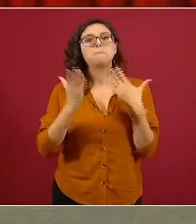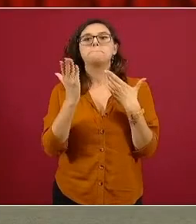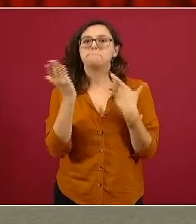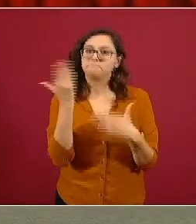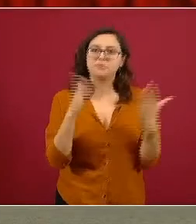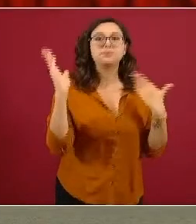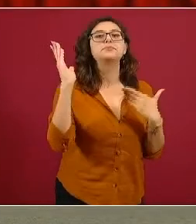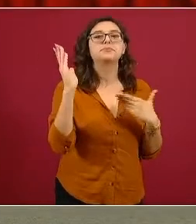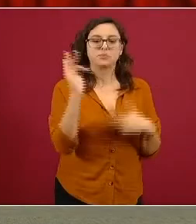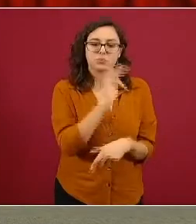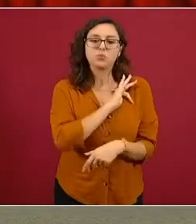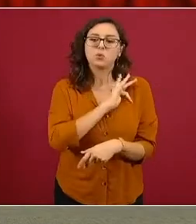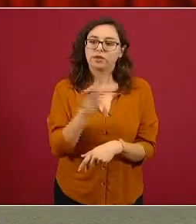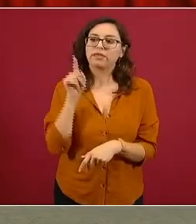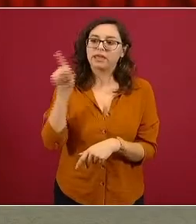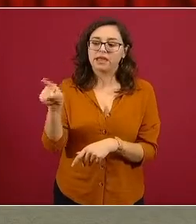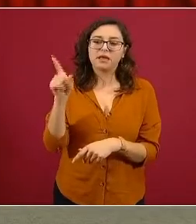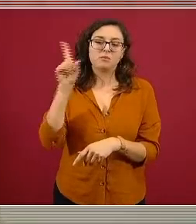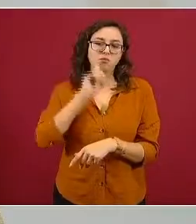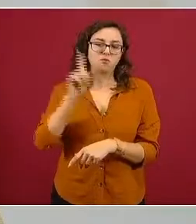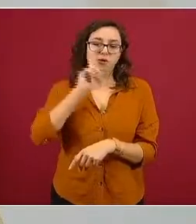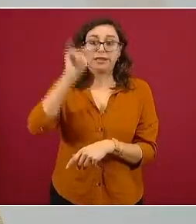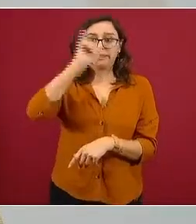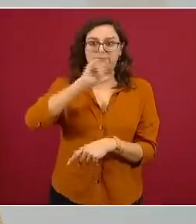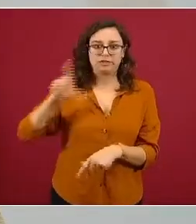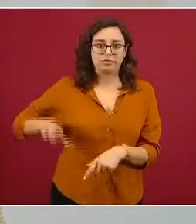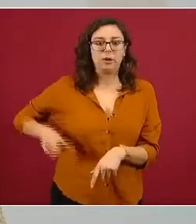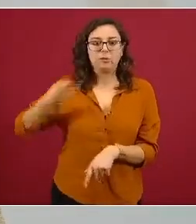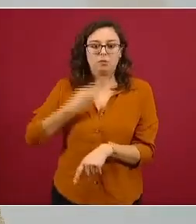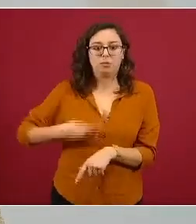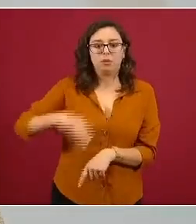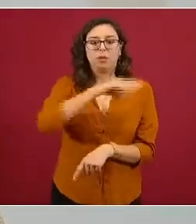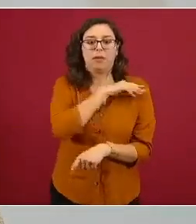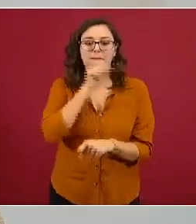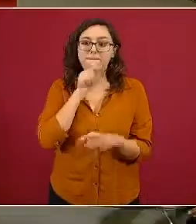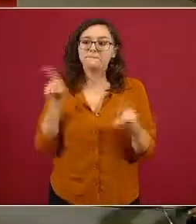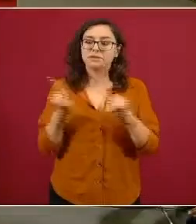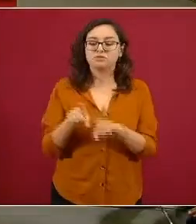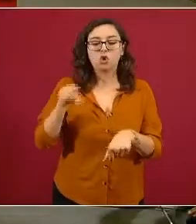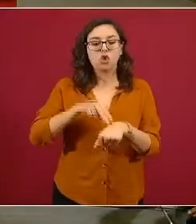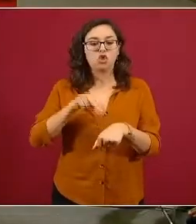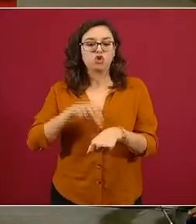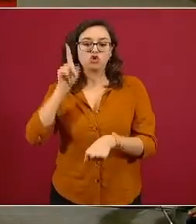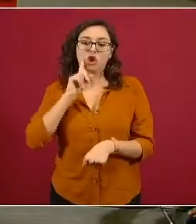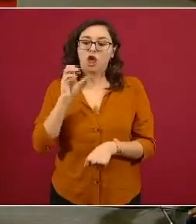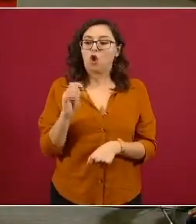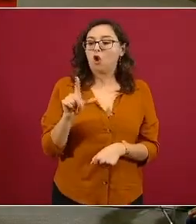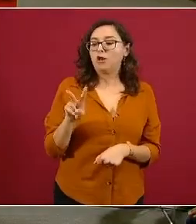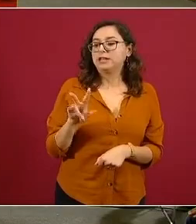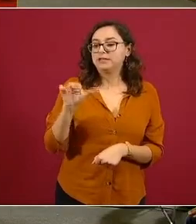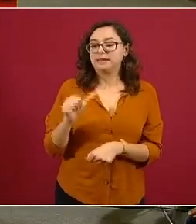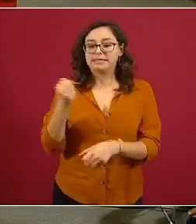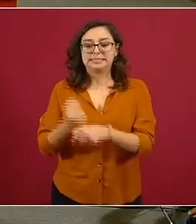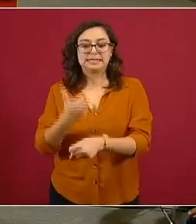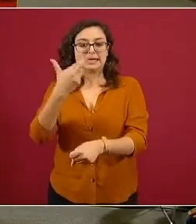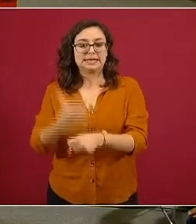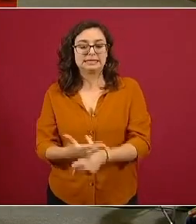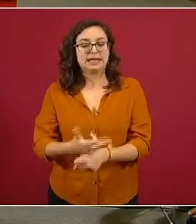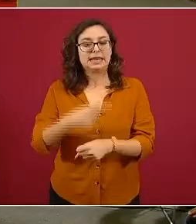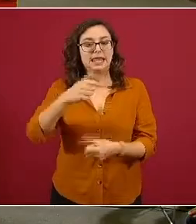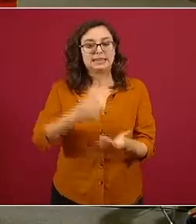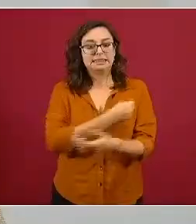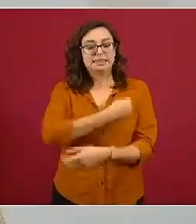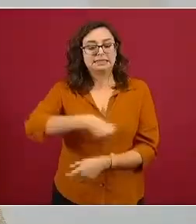profundo del equipo de la doctora Sheinbaum, de su liderazgo, de la doctora Oliva López Arellano, la secretaria de Salud, de la doctora Rosaura